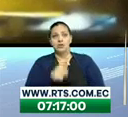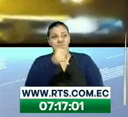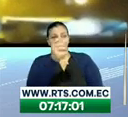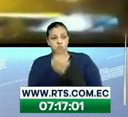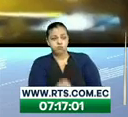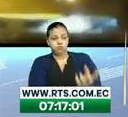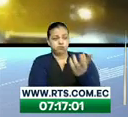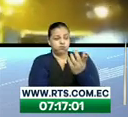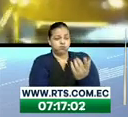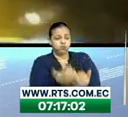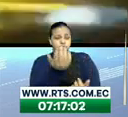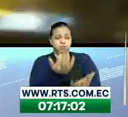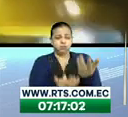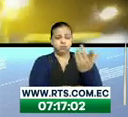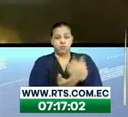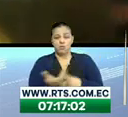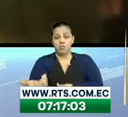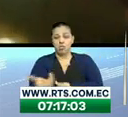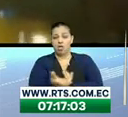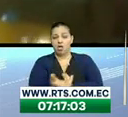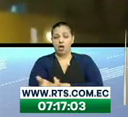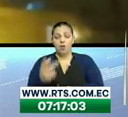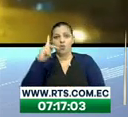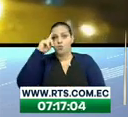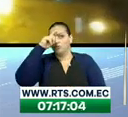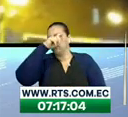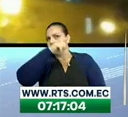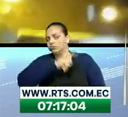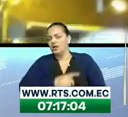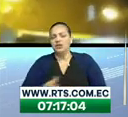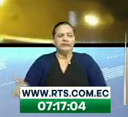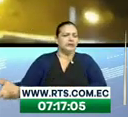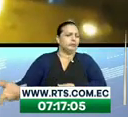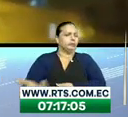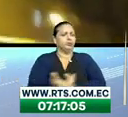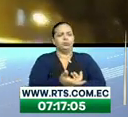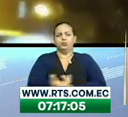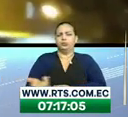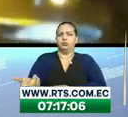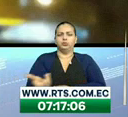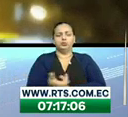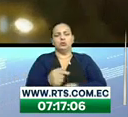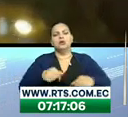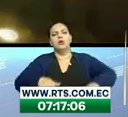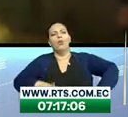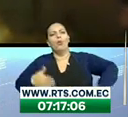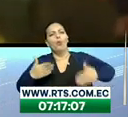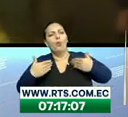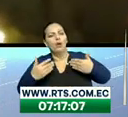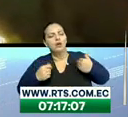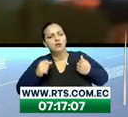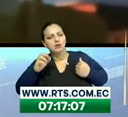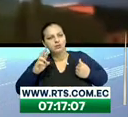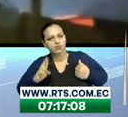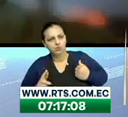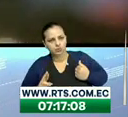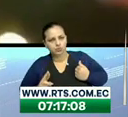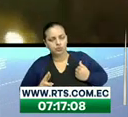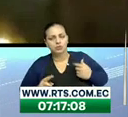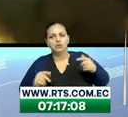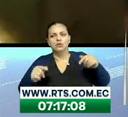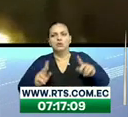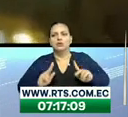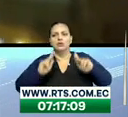vida de los moradores de este gran sector, un sector muy grande del sur de la ciudad de Guayaquil, como es la Isla Trinitaria, en